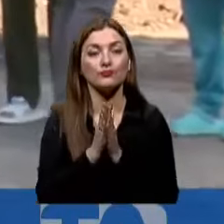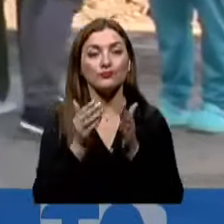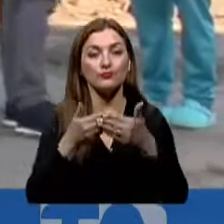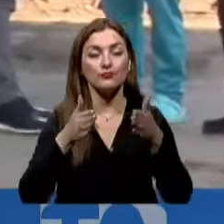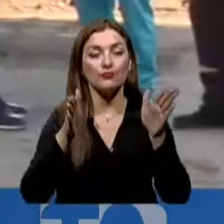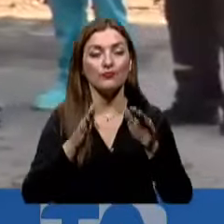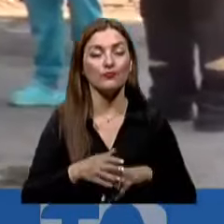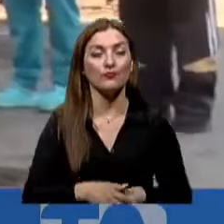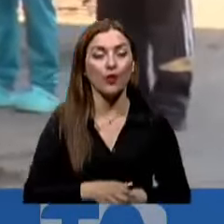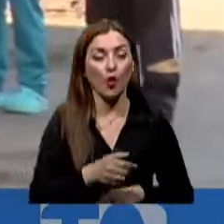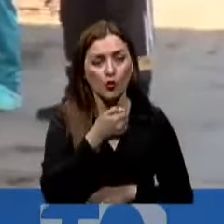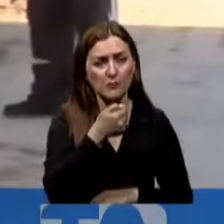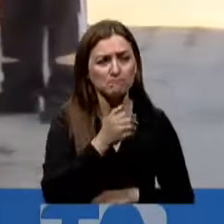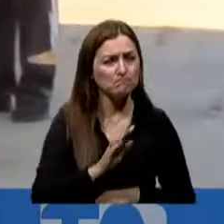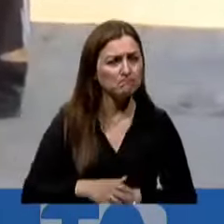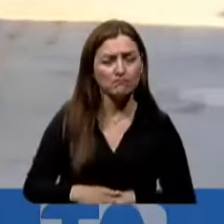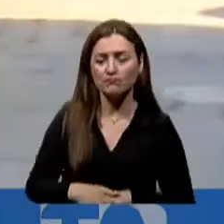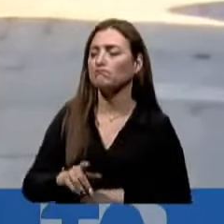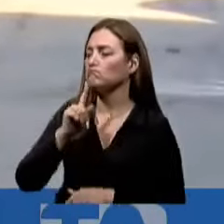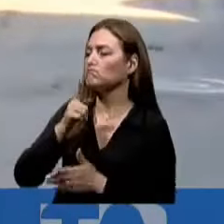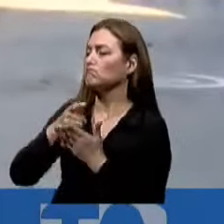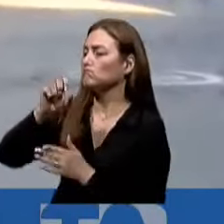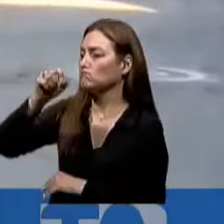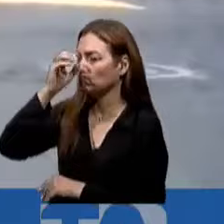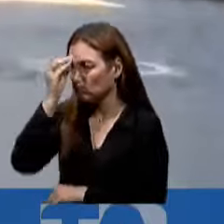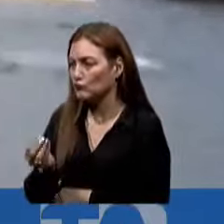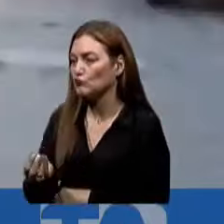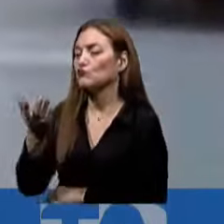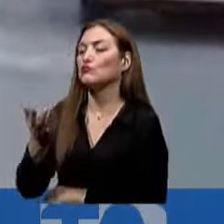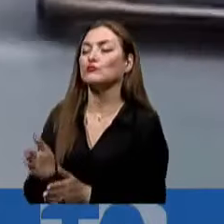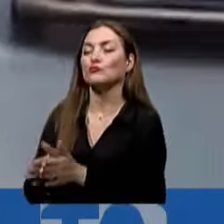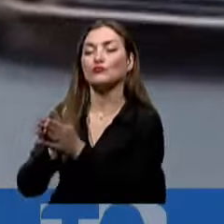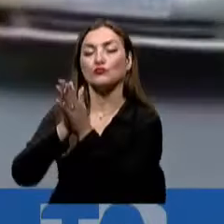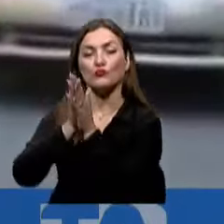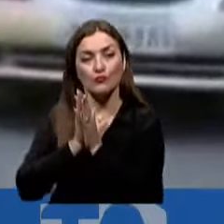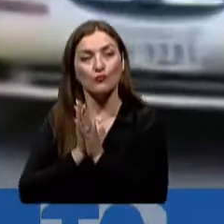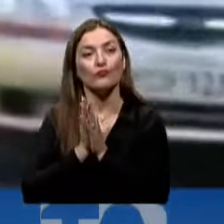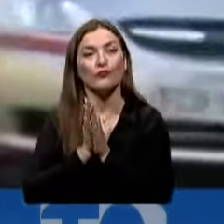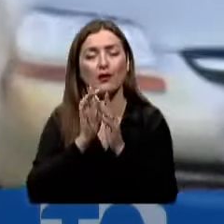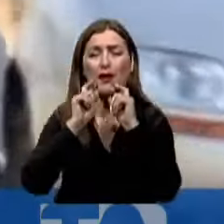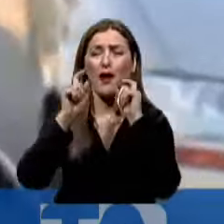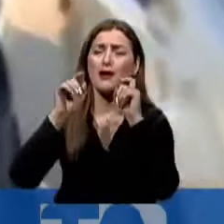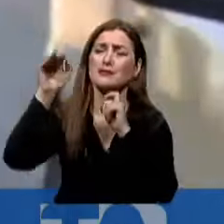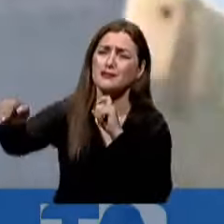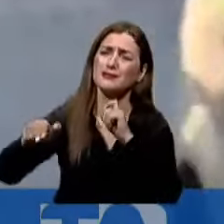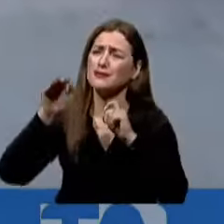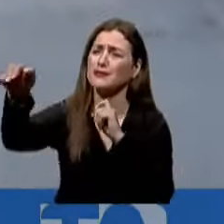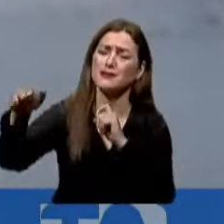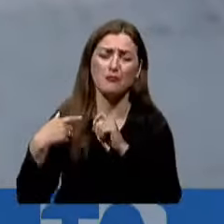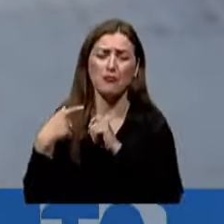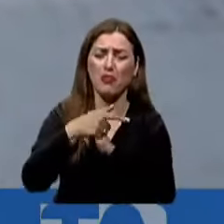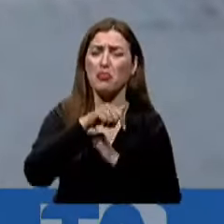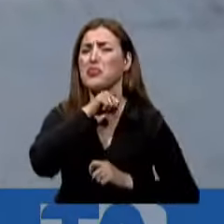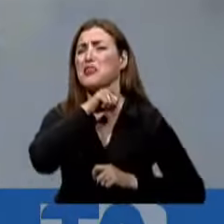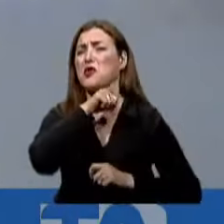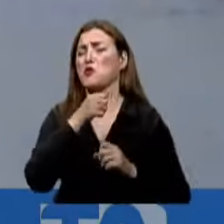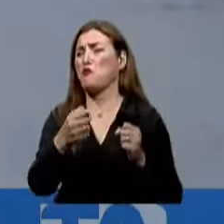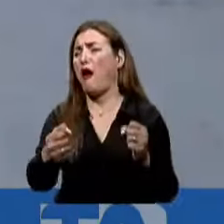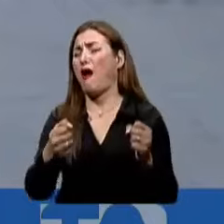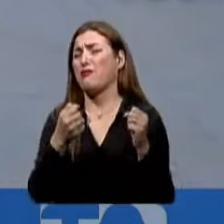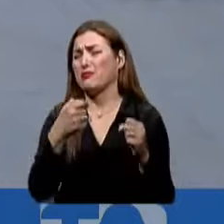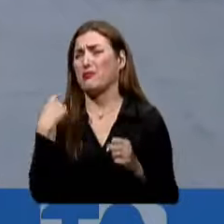policial vecina Así es muy buenos días Estamos pidiendo como se dice a gritos porque la delincuencia está